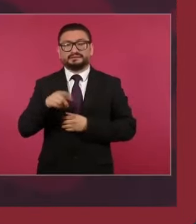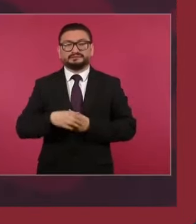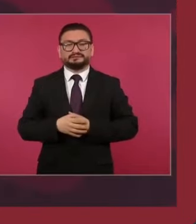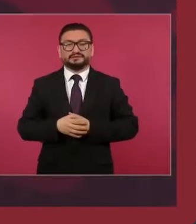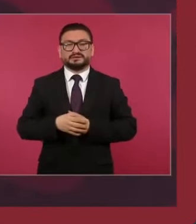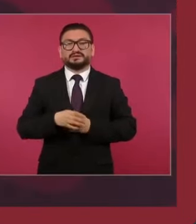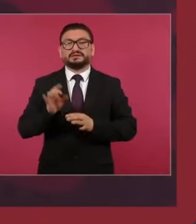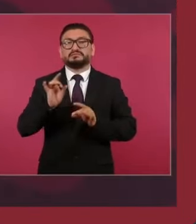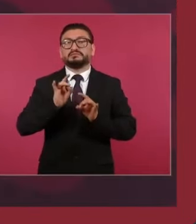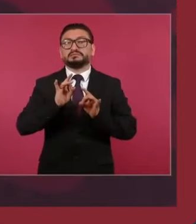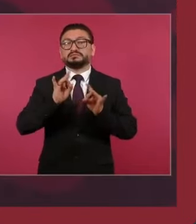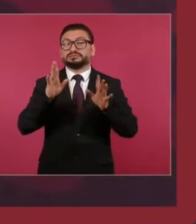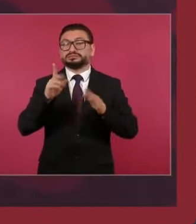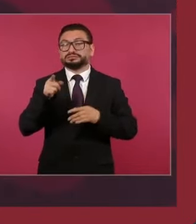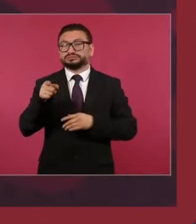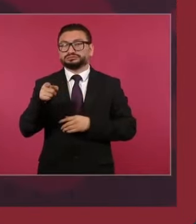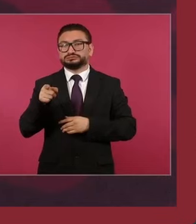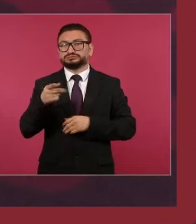le tocó